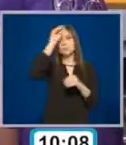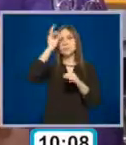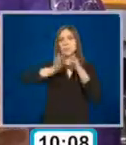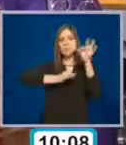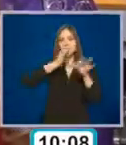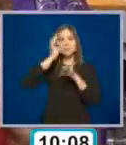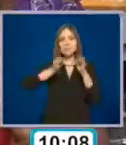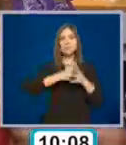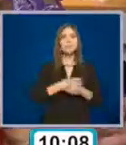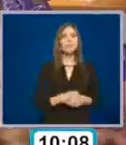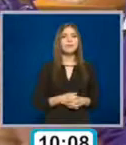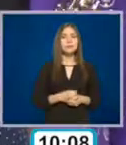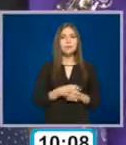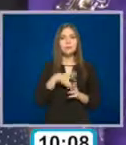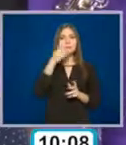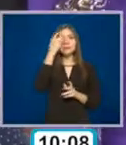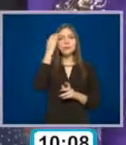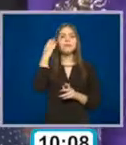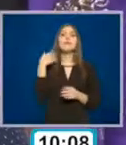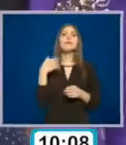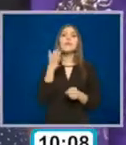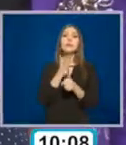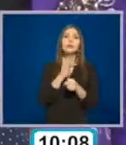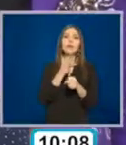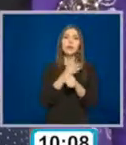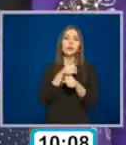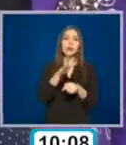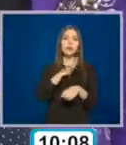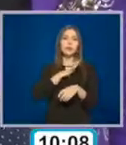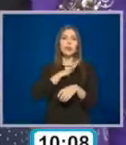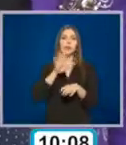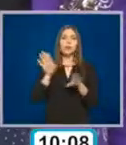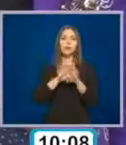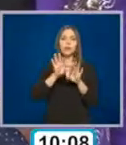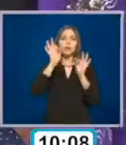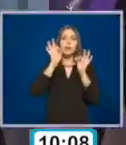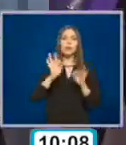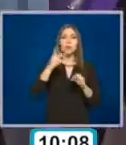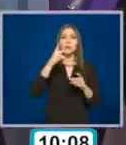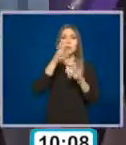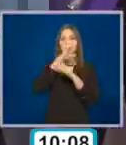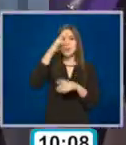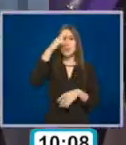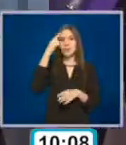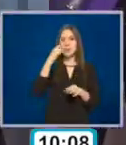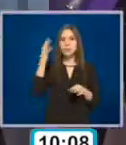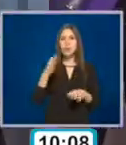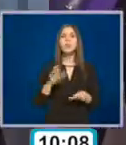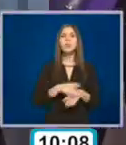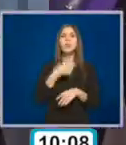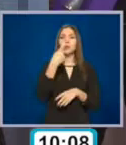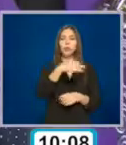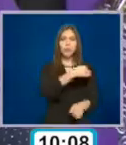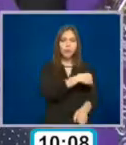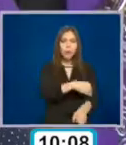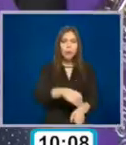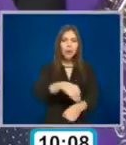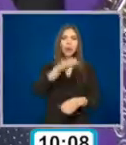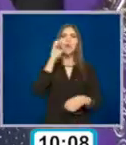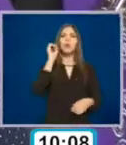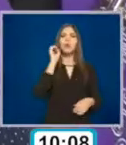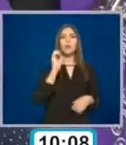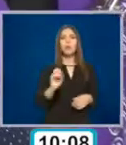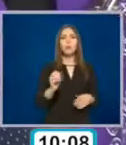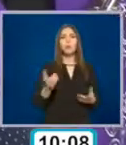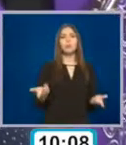que nuestras canciones. Oye, cuéntame, traes muy arraigado la vena del regional mexicano, esto por tu familia, porque has andado pues ahora sí